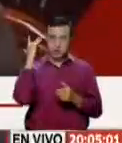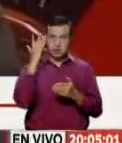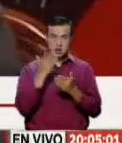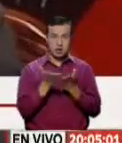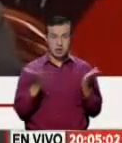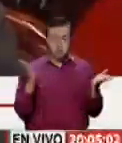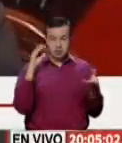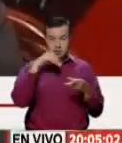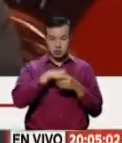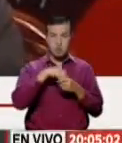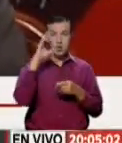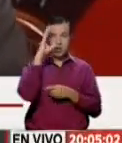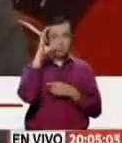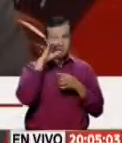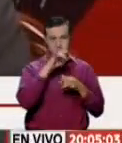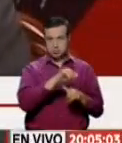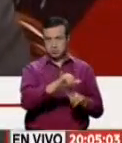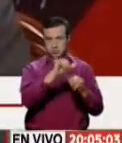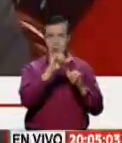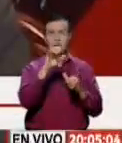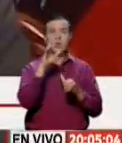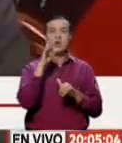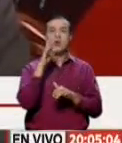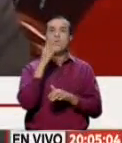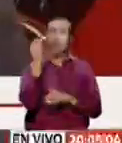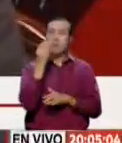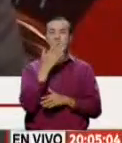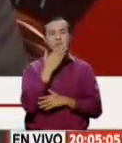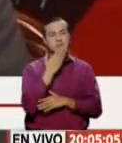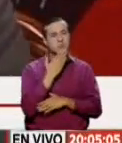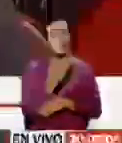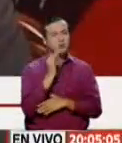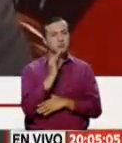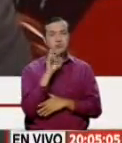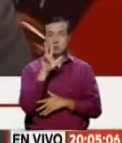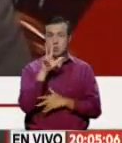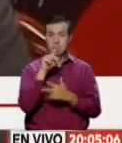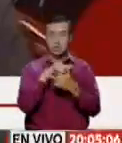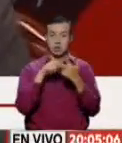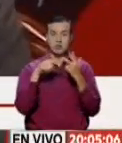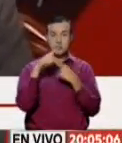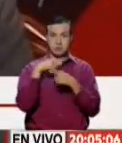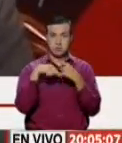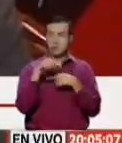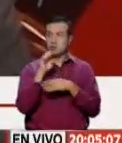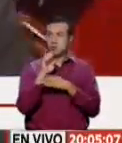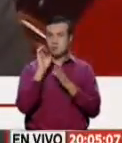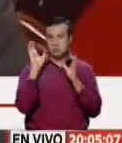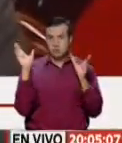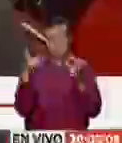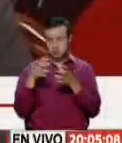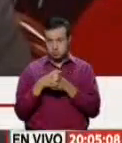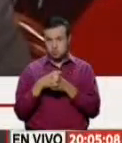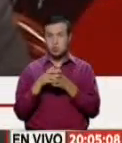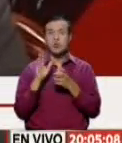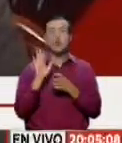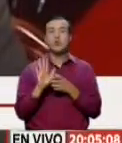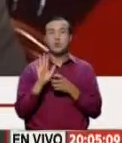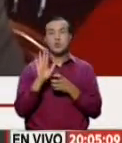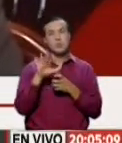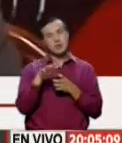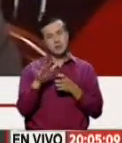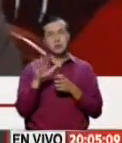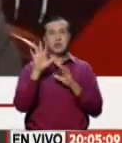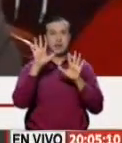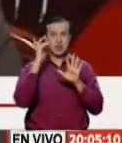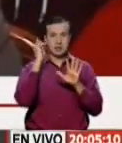en la academia en Colombia. Unos chicos muy apreciados allá, 3 de ellos regresaron con nosotros, se van a tomar alrededor